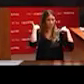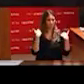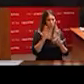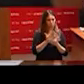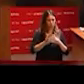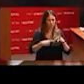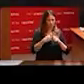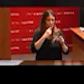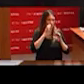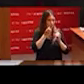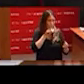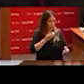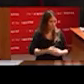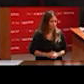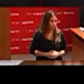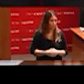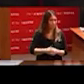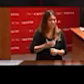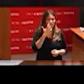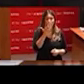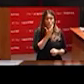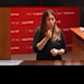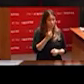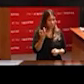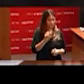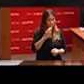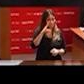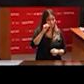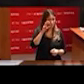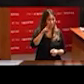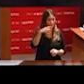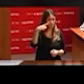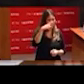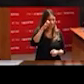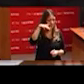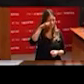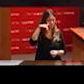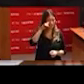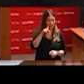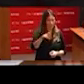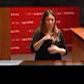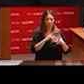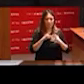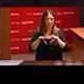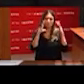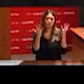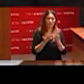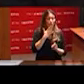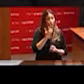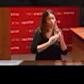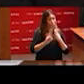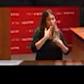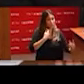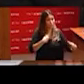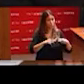comunicación cap gemini Para quienes no lo conozcáis es una es uno de los líderes mundiales en consultoría de